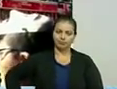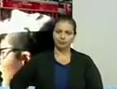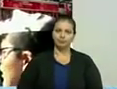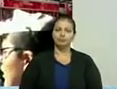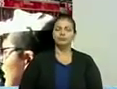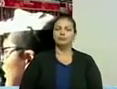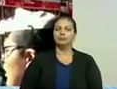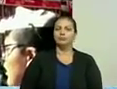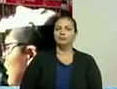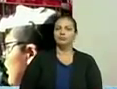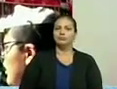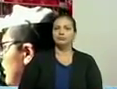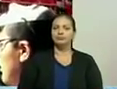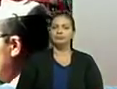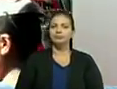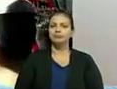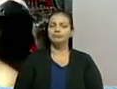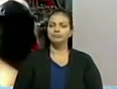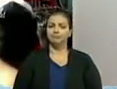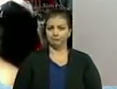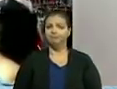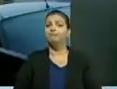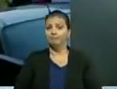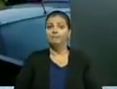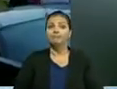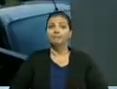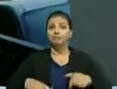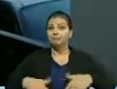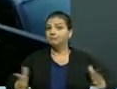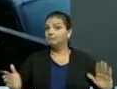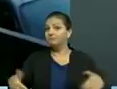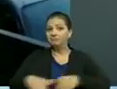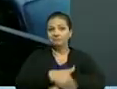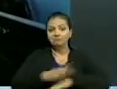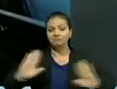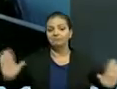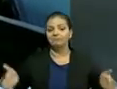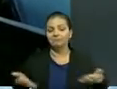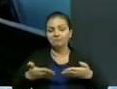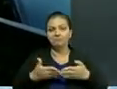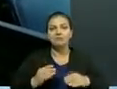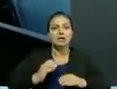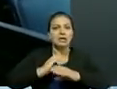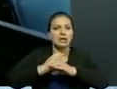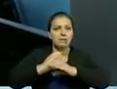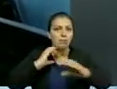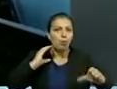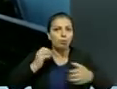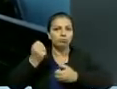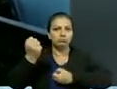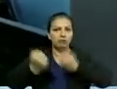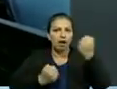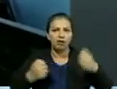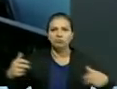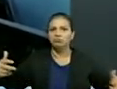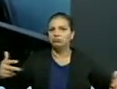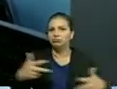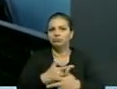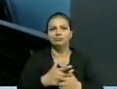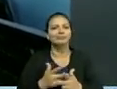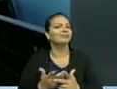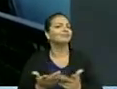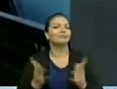este sector de la urbe porteña, así que tomen las debidas precauciones para evitar algún contratiempo. Si va en su vehículo particular, si va en